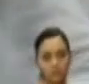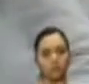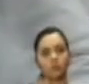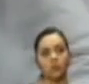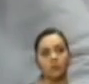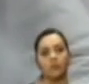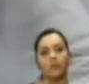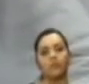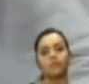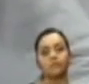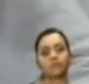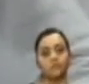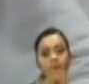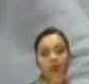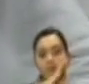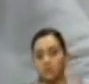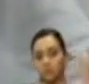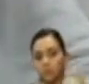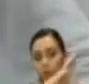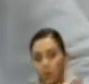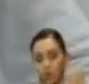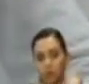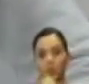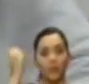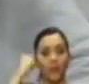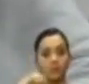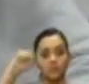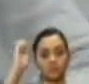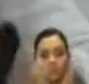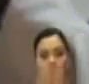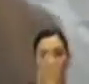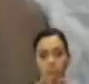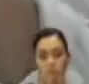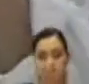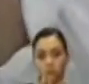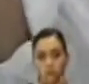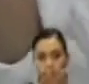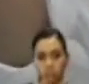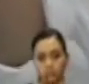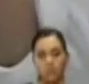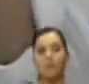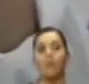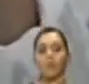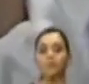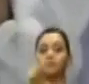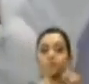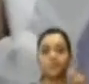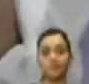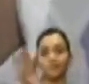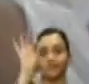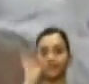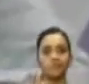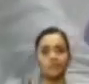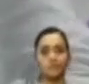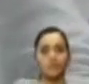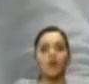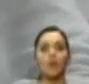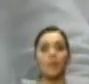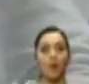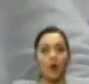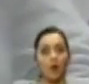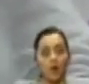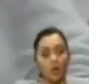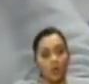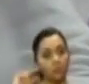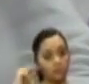histórico, los paseos fluviales. Esto ha pasado medio desapercibido, ha sido invisibilizado por los medios,